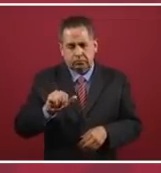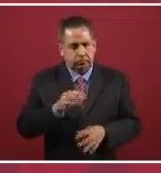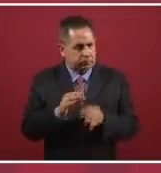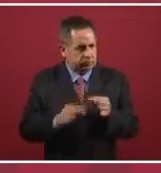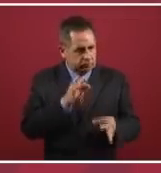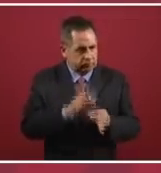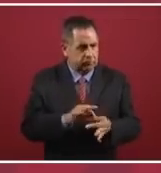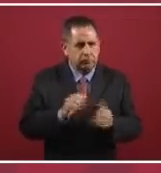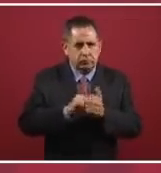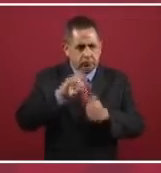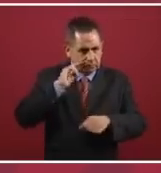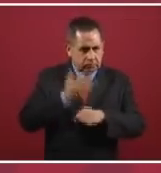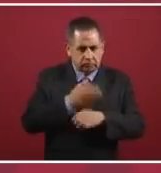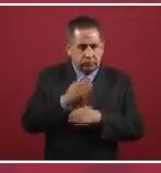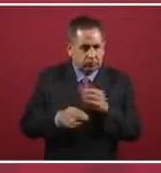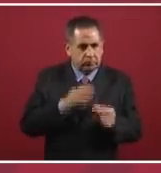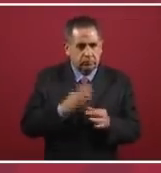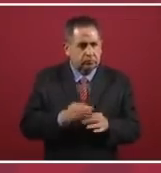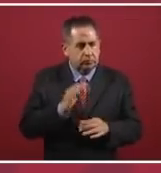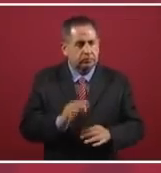y con responsabilidad.